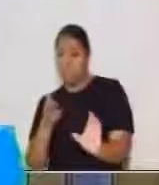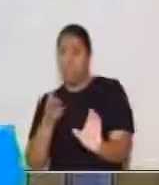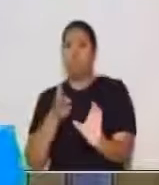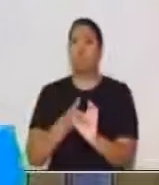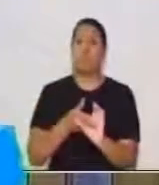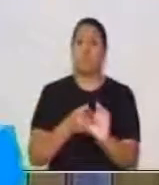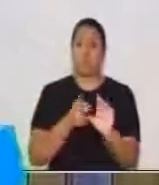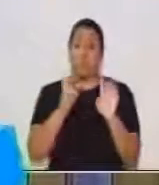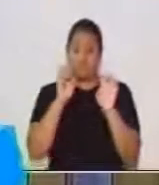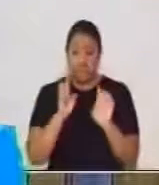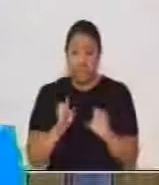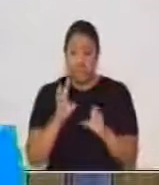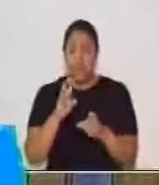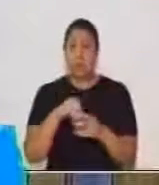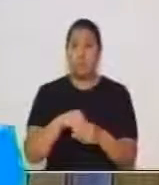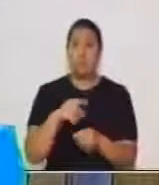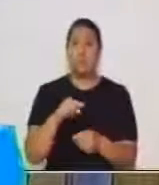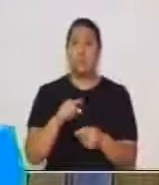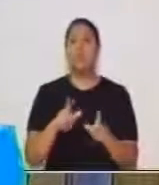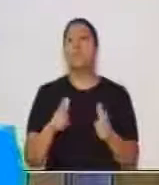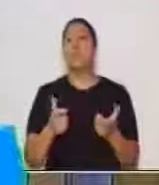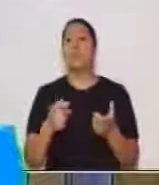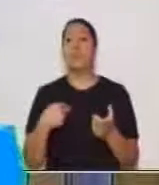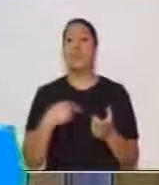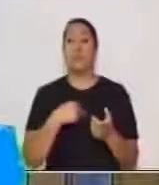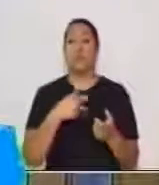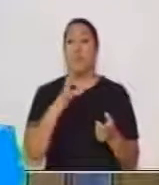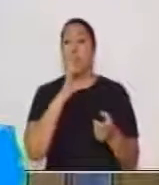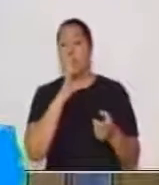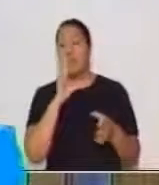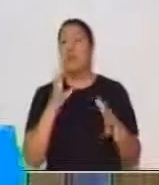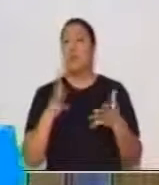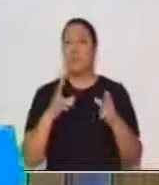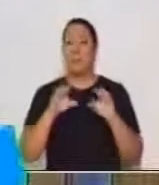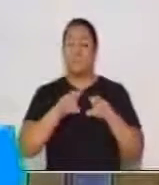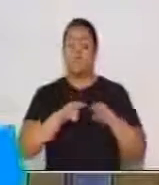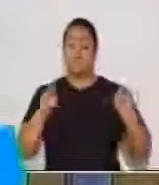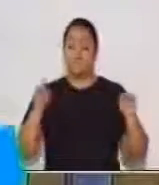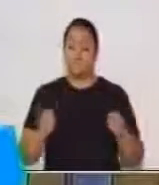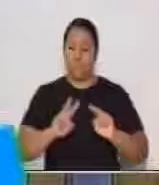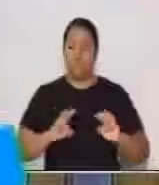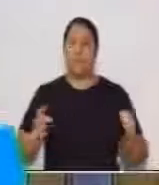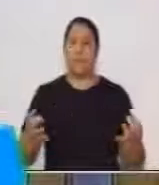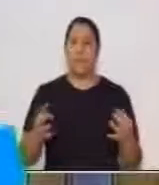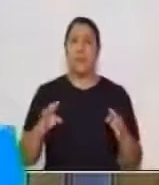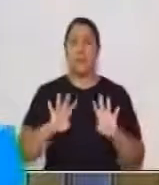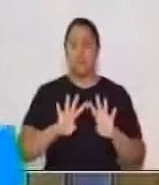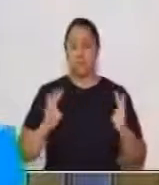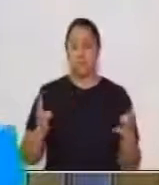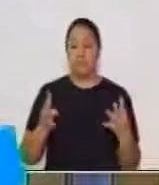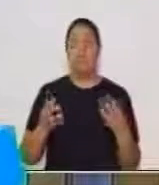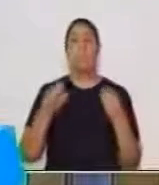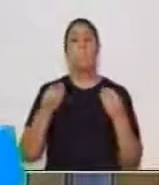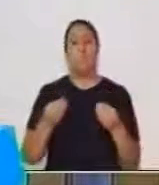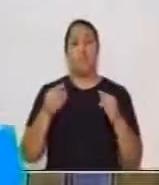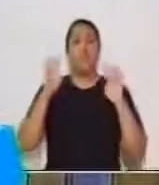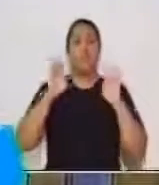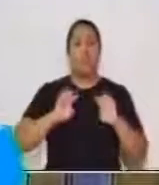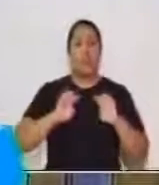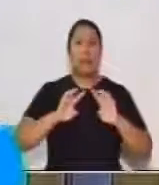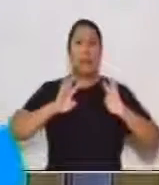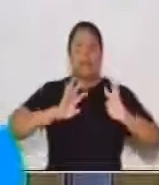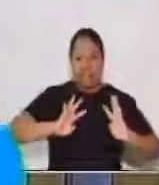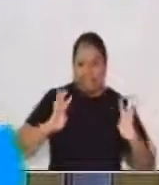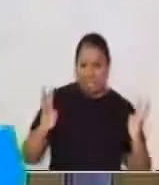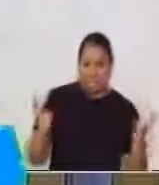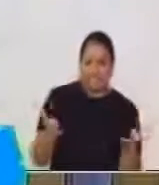saturar la técnica con muchas personas aportando ideas. Lo general es que se integren grupos